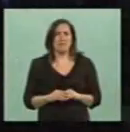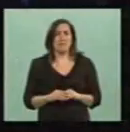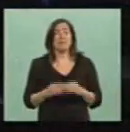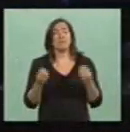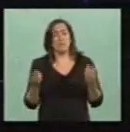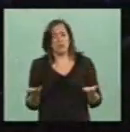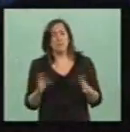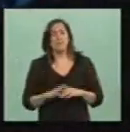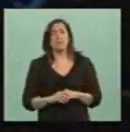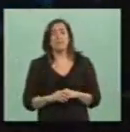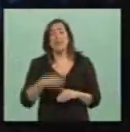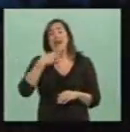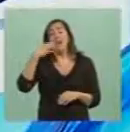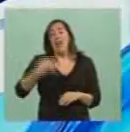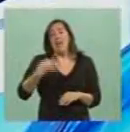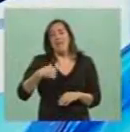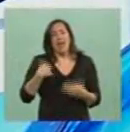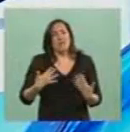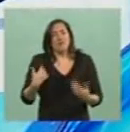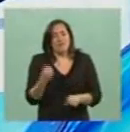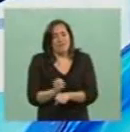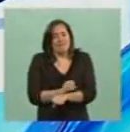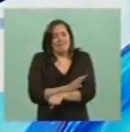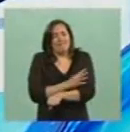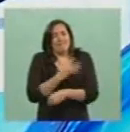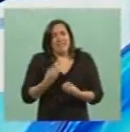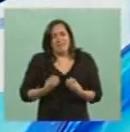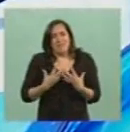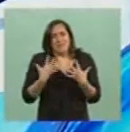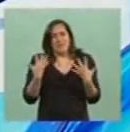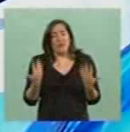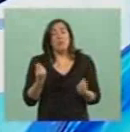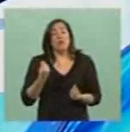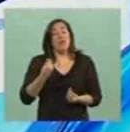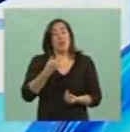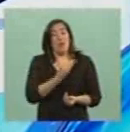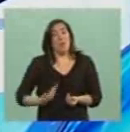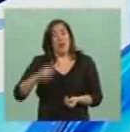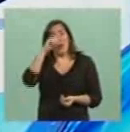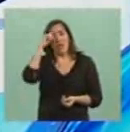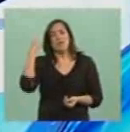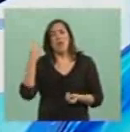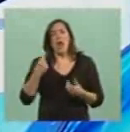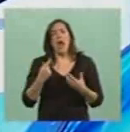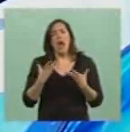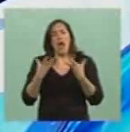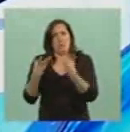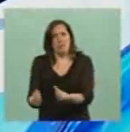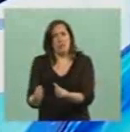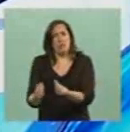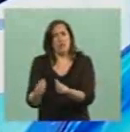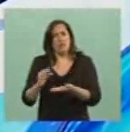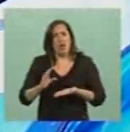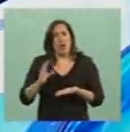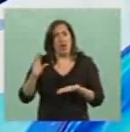Bueno, la verdad que mucha emoción, porque el Estado Nacional ha acompañado toda esta inversión de una manera muy